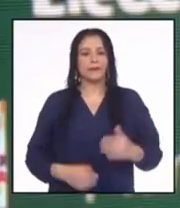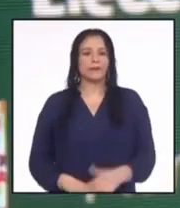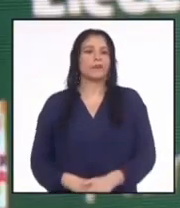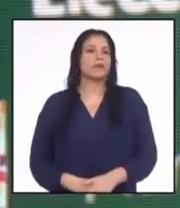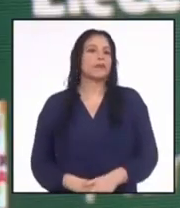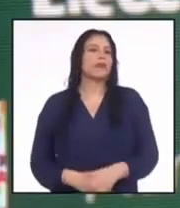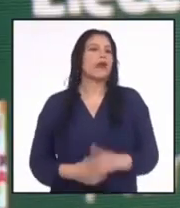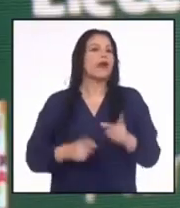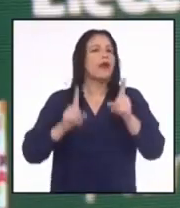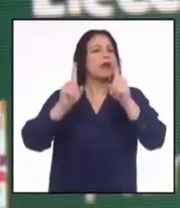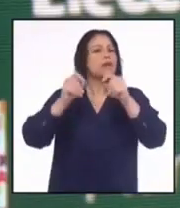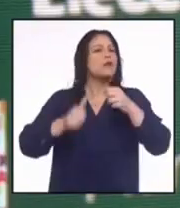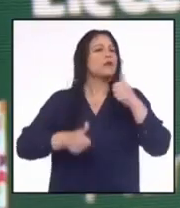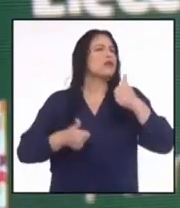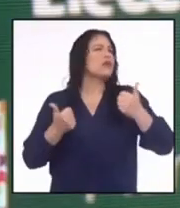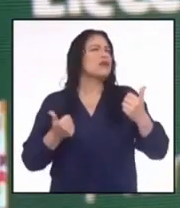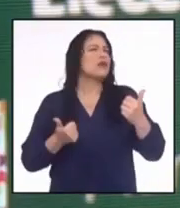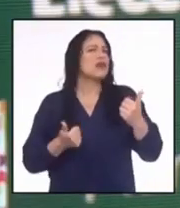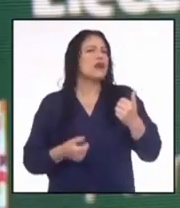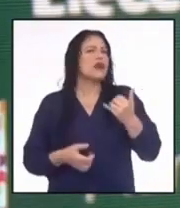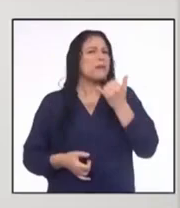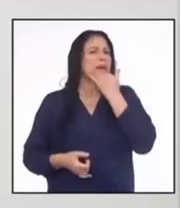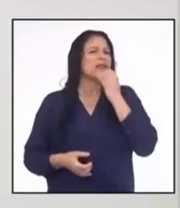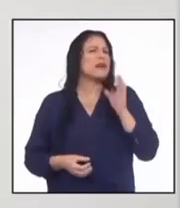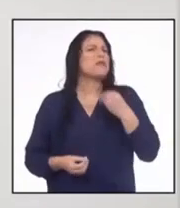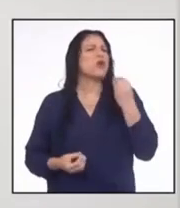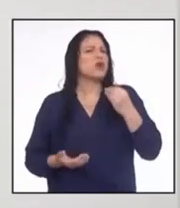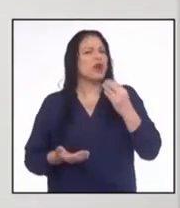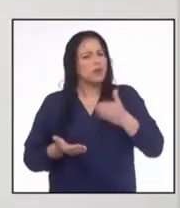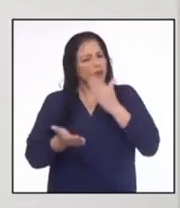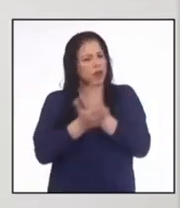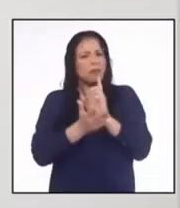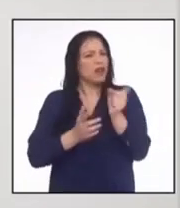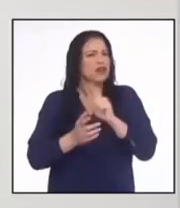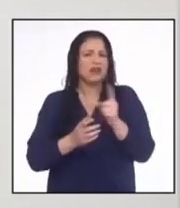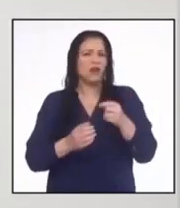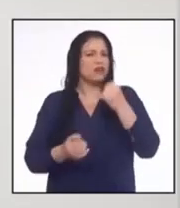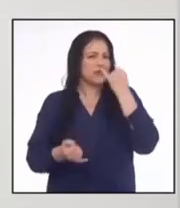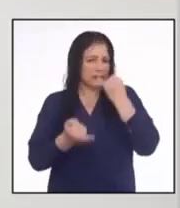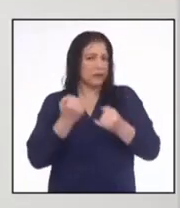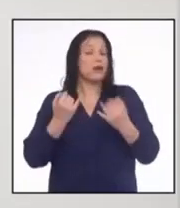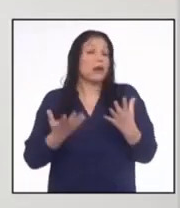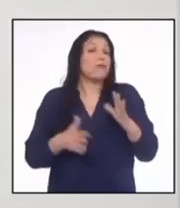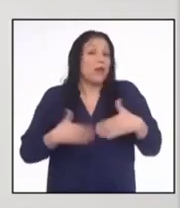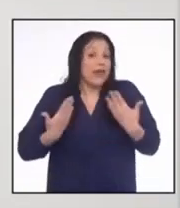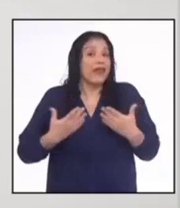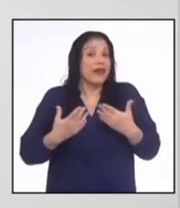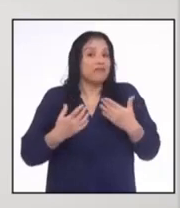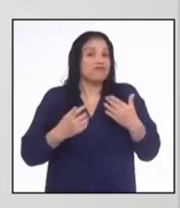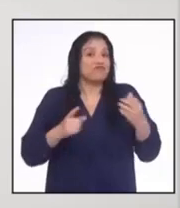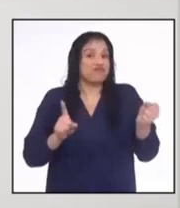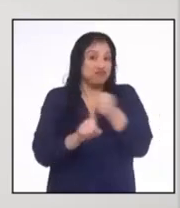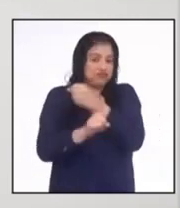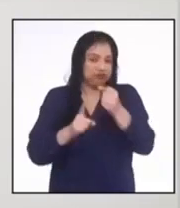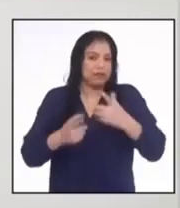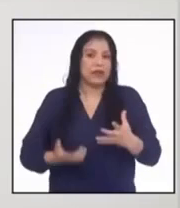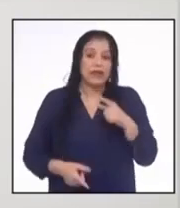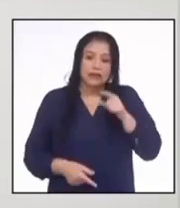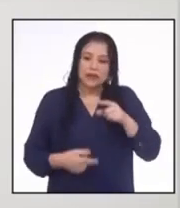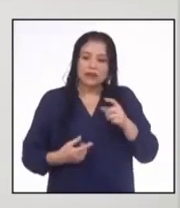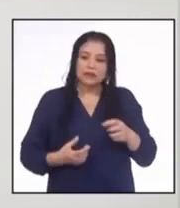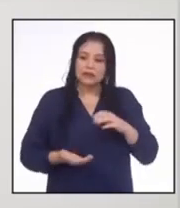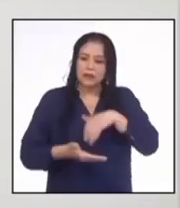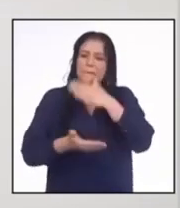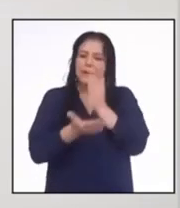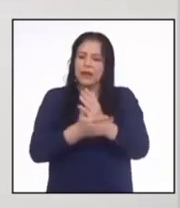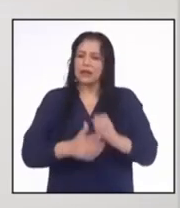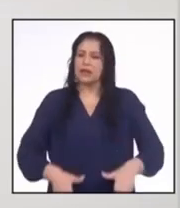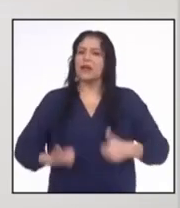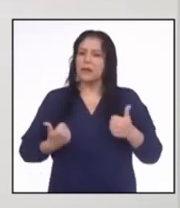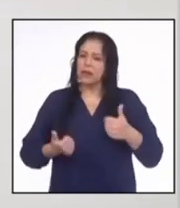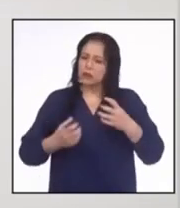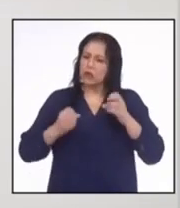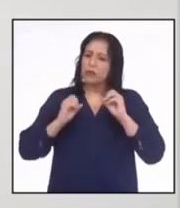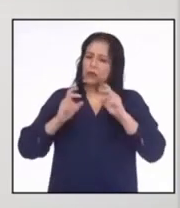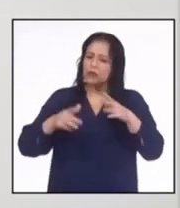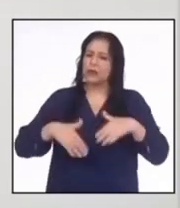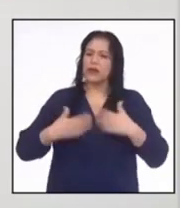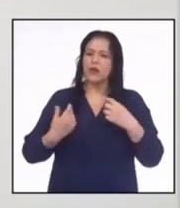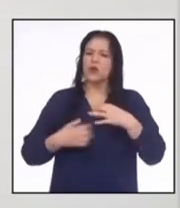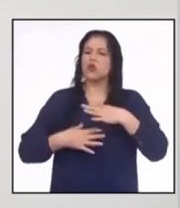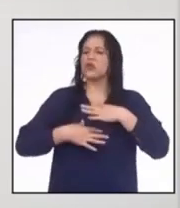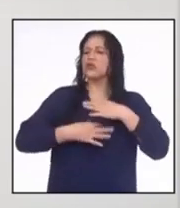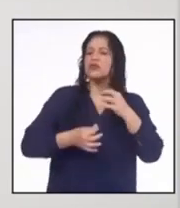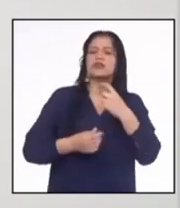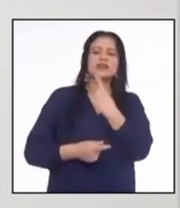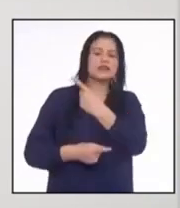¿Qué hace que un conflicto no termine en violencia? El conflicto es parte de la vida y es una oportunidad de conocer los intereses de todas